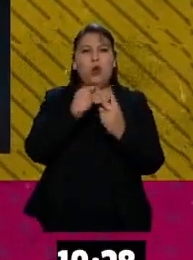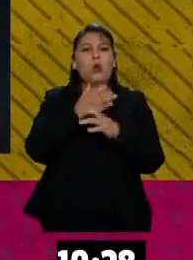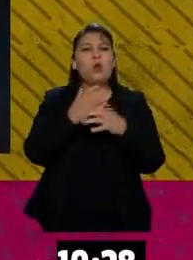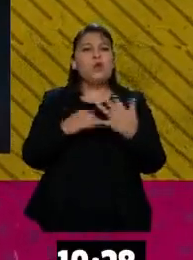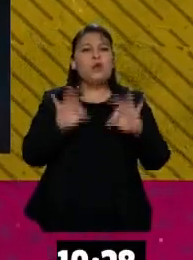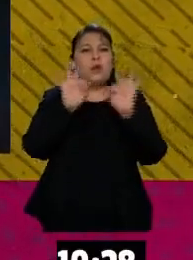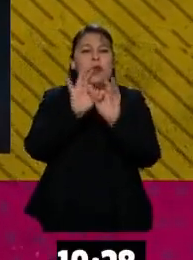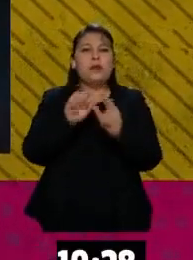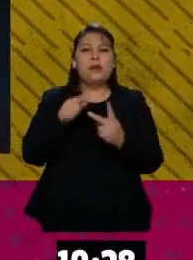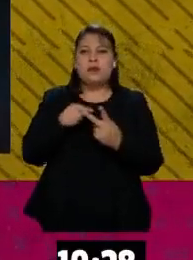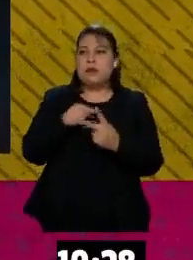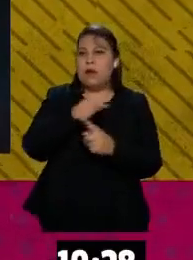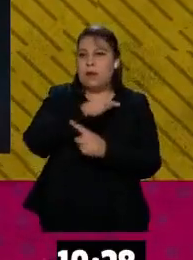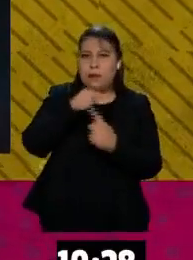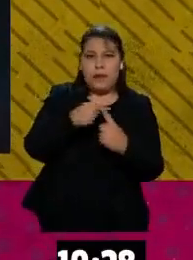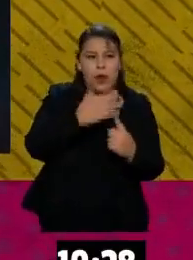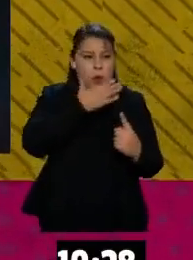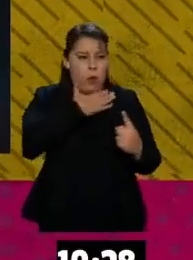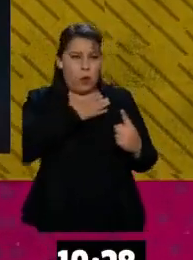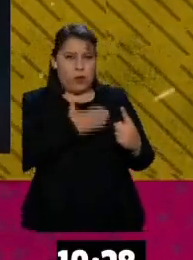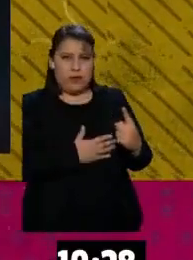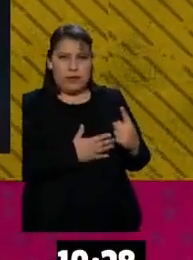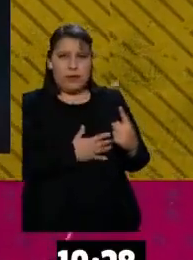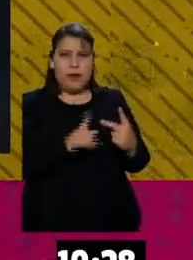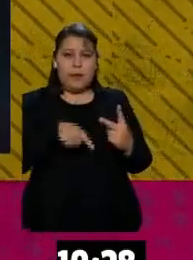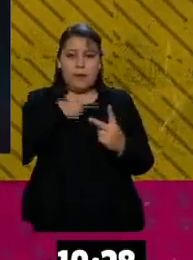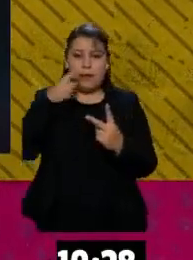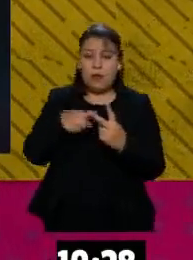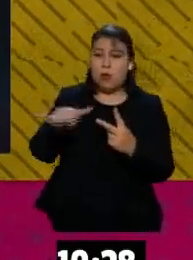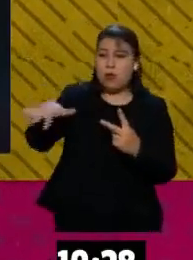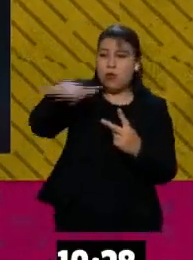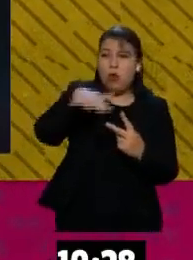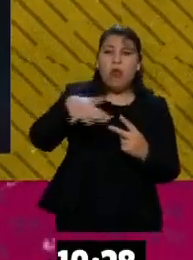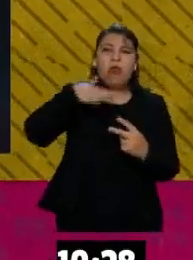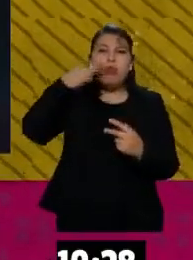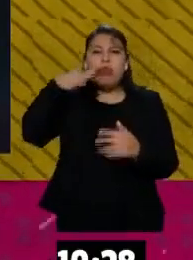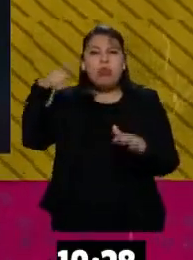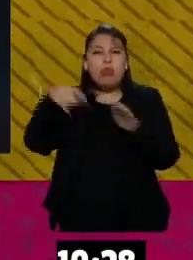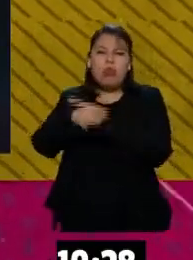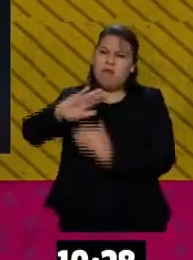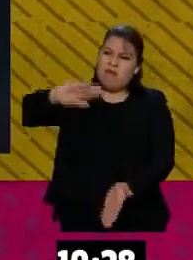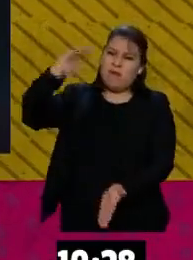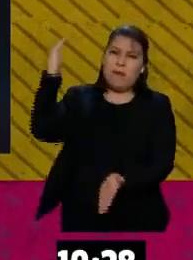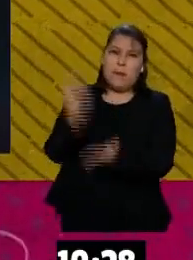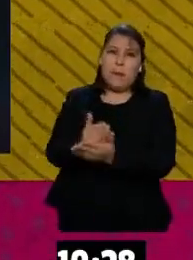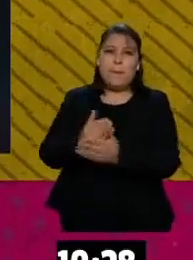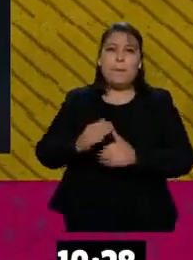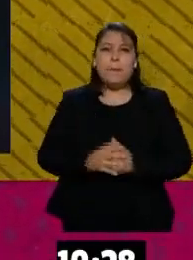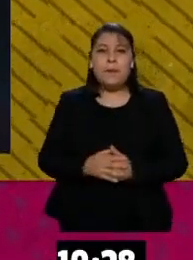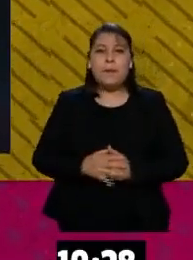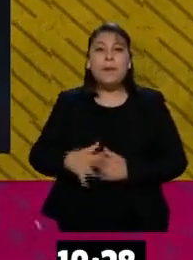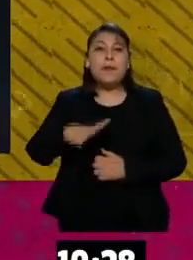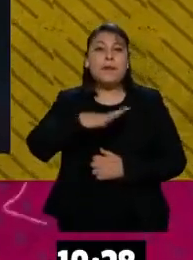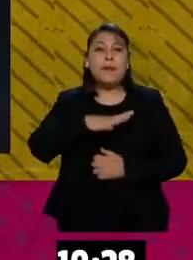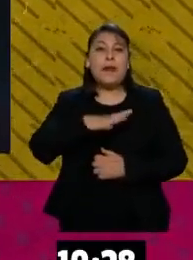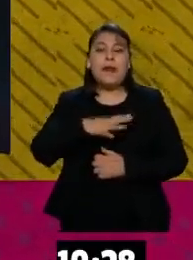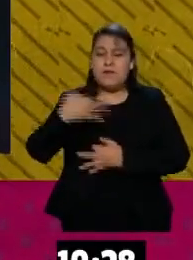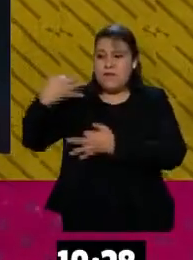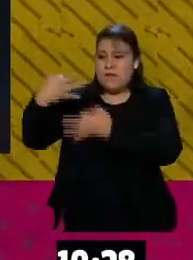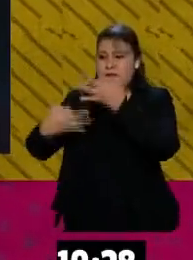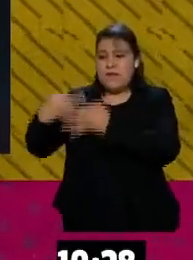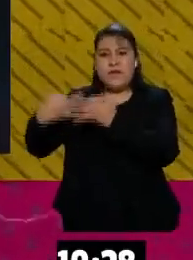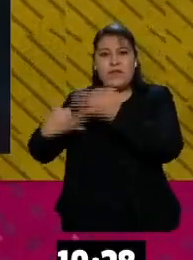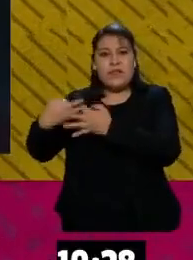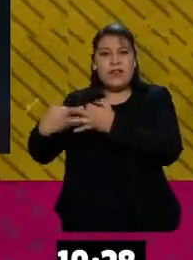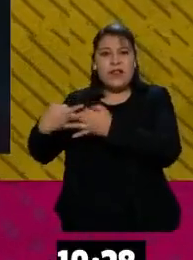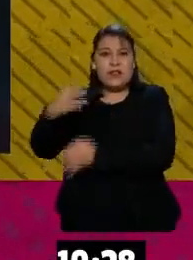de justicia y es el del combate a la corrupción, y esos dos ejes caen en una dependencia que es la Fiscalía General de la República. Por eso